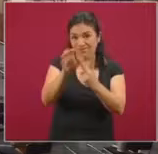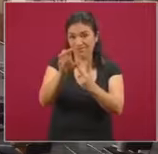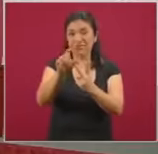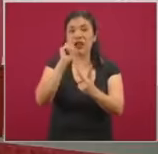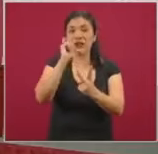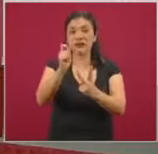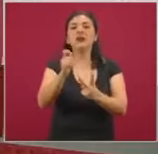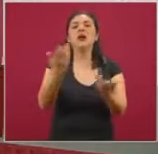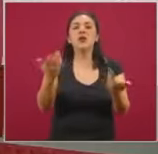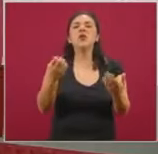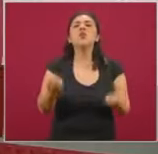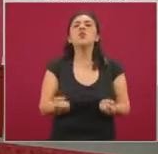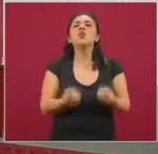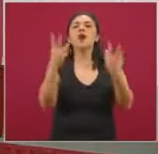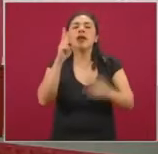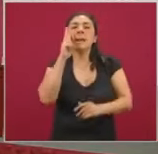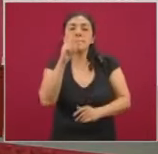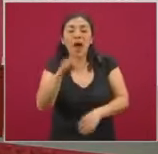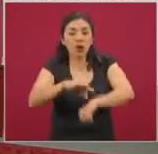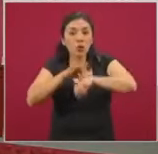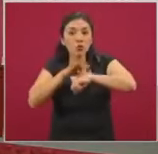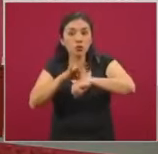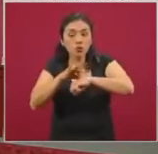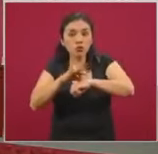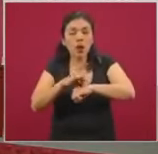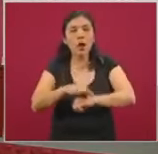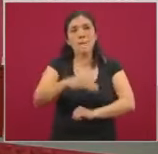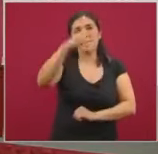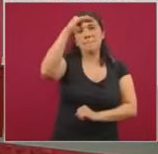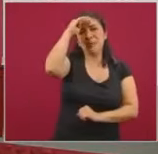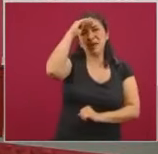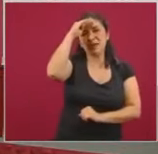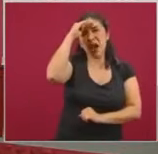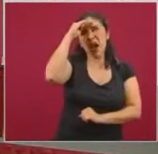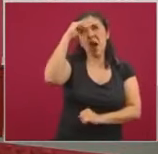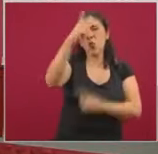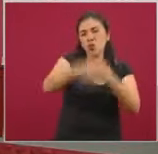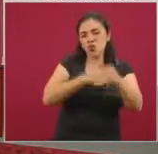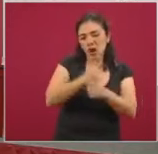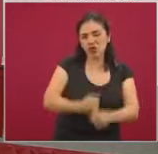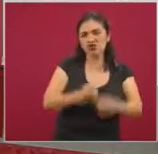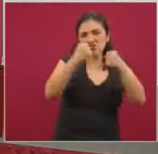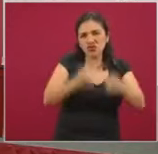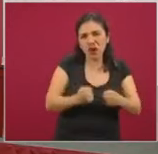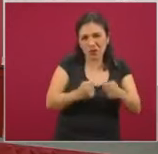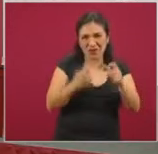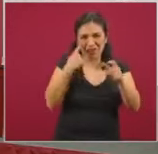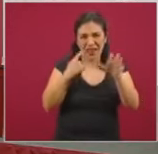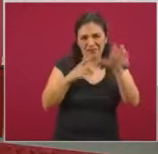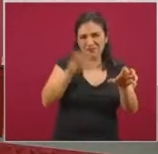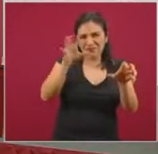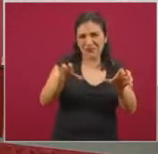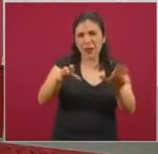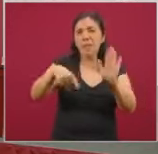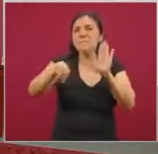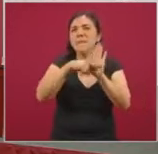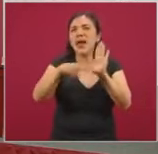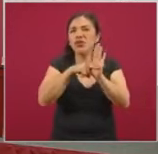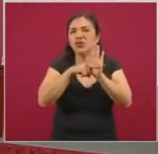decir, cuántas observamos menos cuántas se hubieran esperado, es exactamente eso, el número, esa resta es el